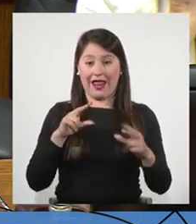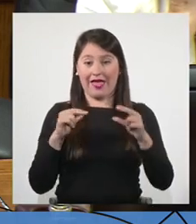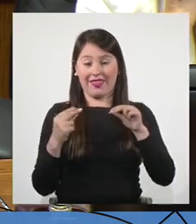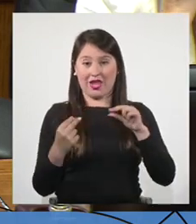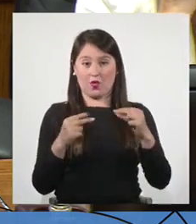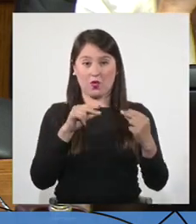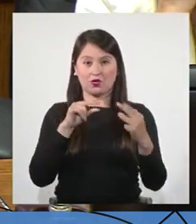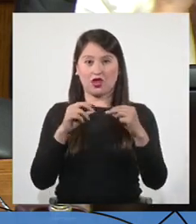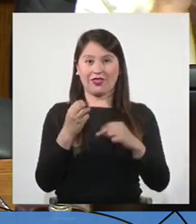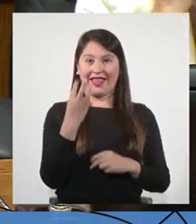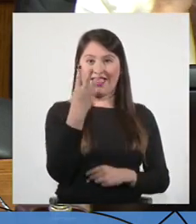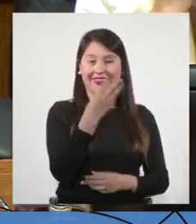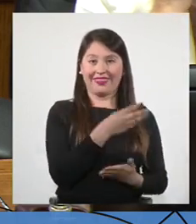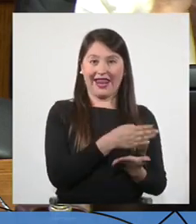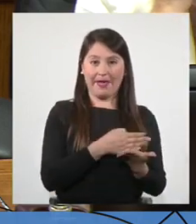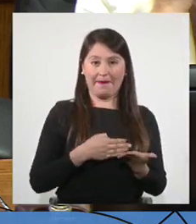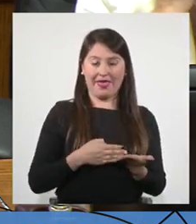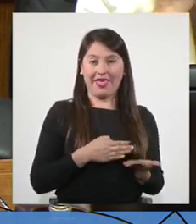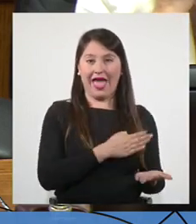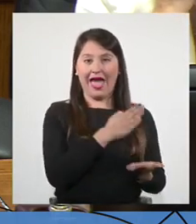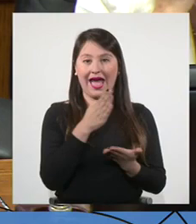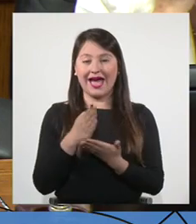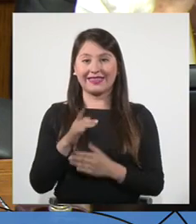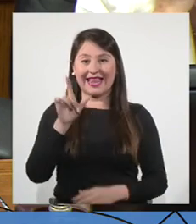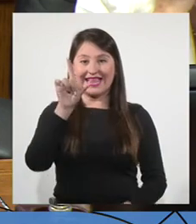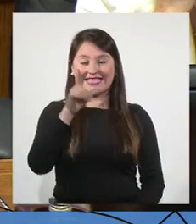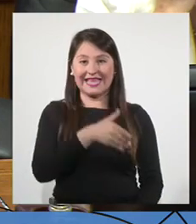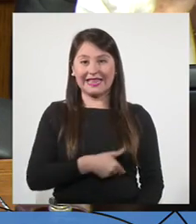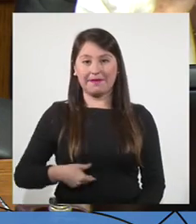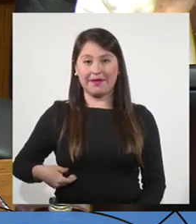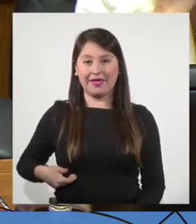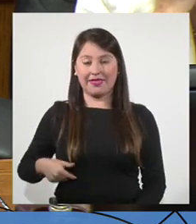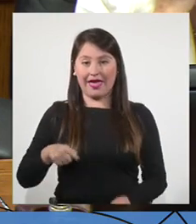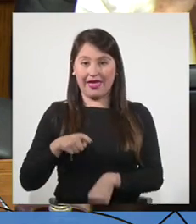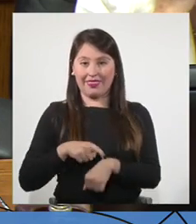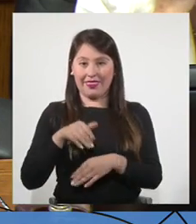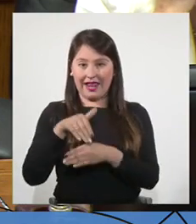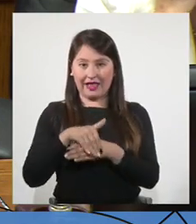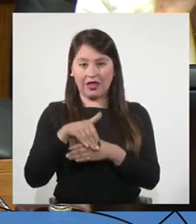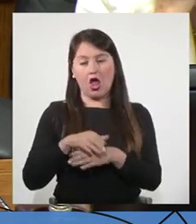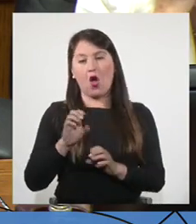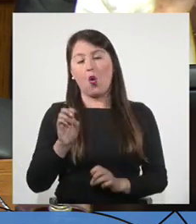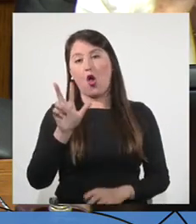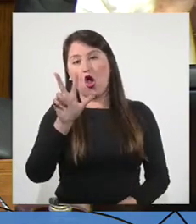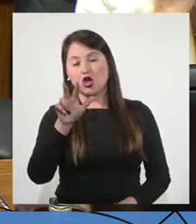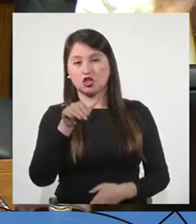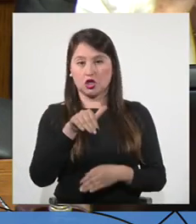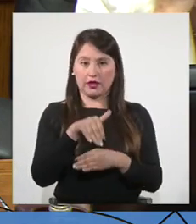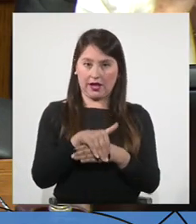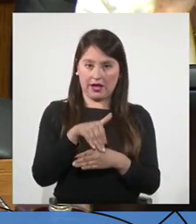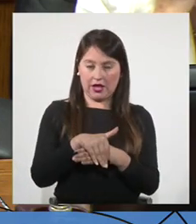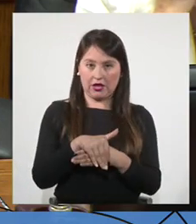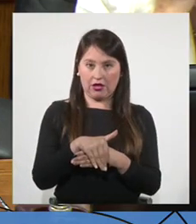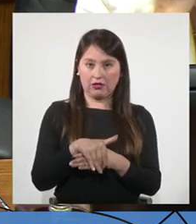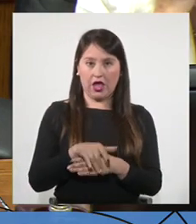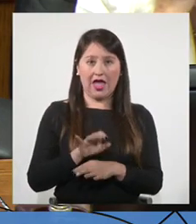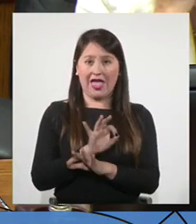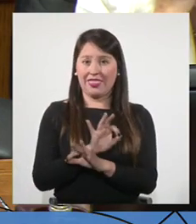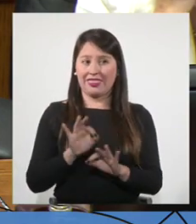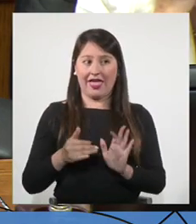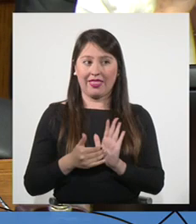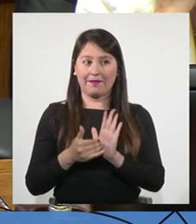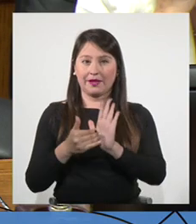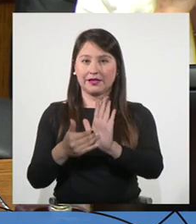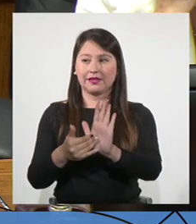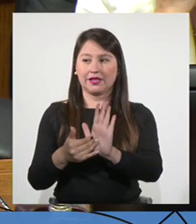partir de las 3:30 hasta las 7:30 de la noche o 8 de la noche, no habría salido absolutamente